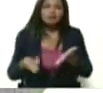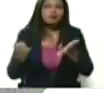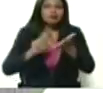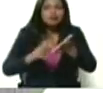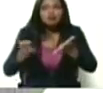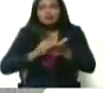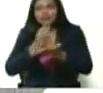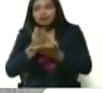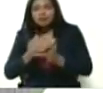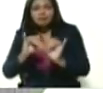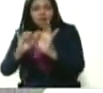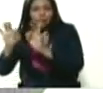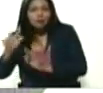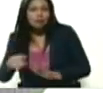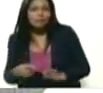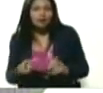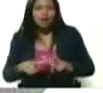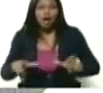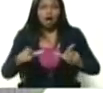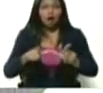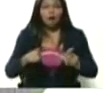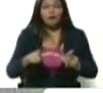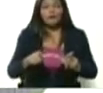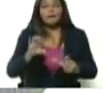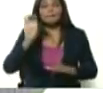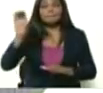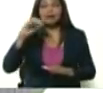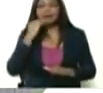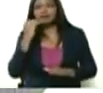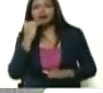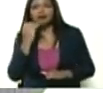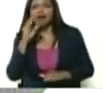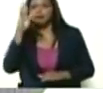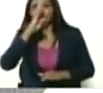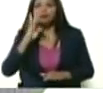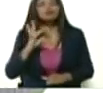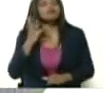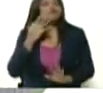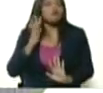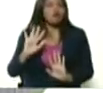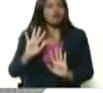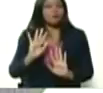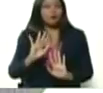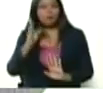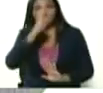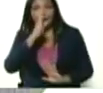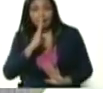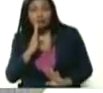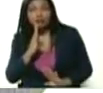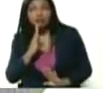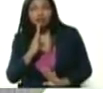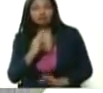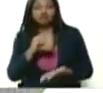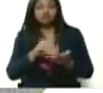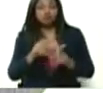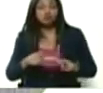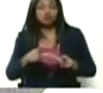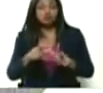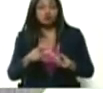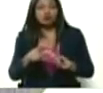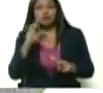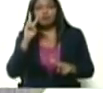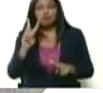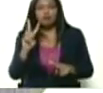y lo repetimos, tiene, es país vecino de Brasil, por ejemplo, donde posiciones